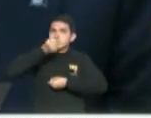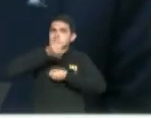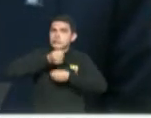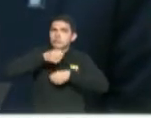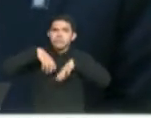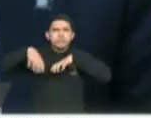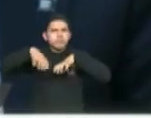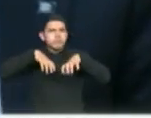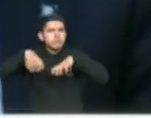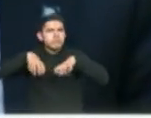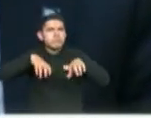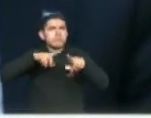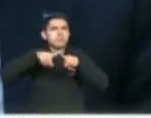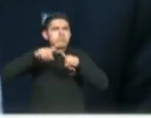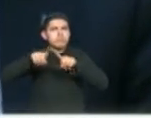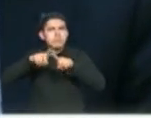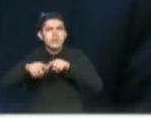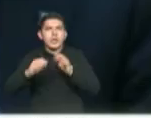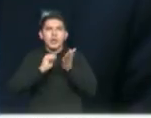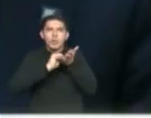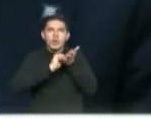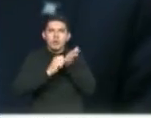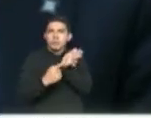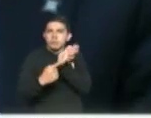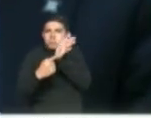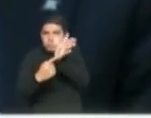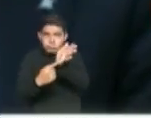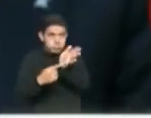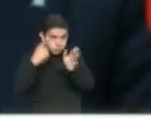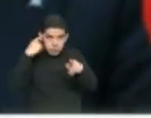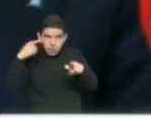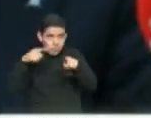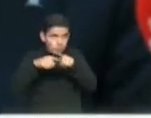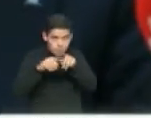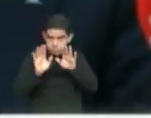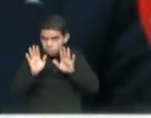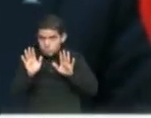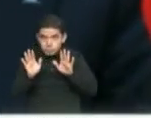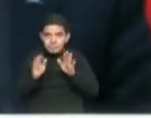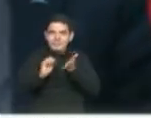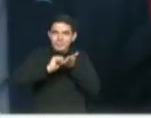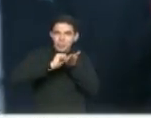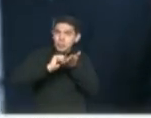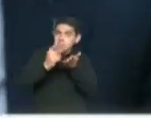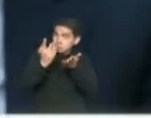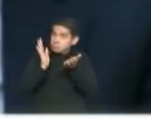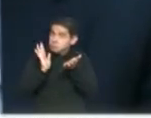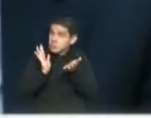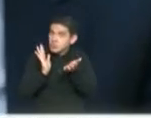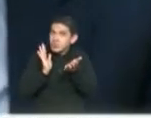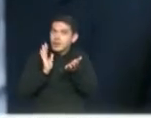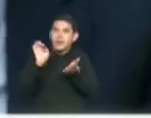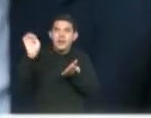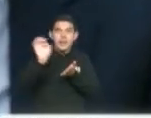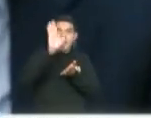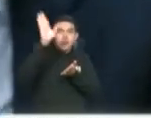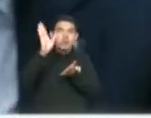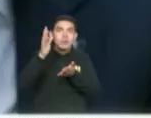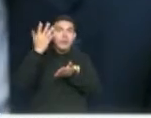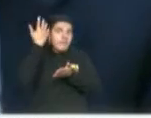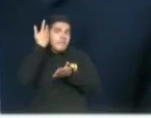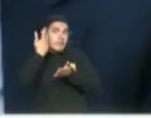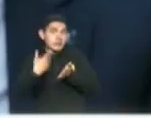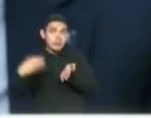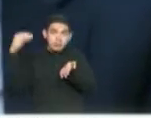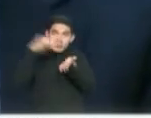coordinación también de revisión del borrador del profesor de decir ya hay un adelanto también en aquello europea cuando pone fechas son